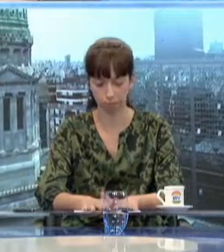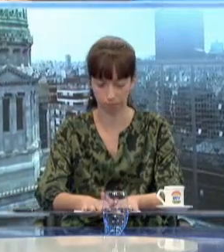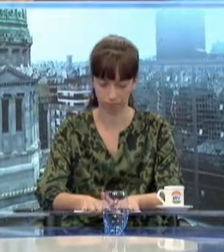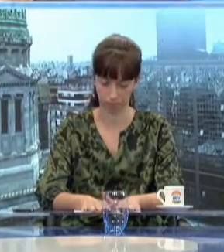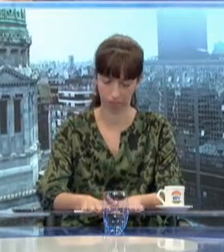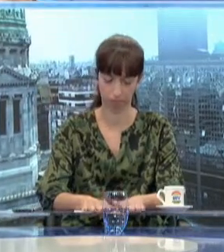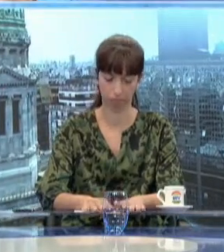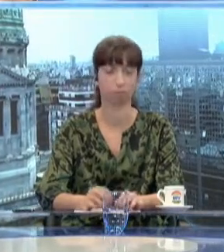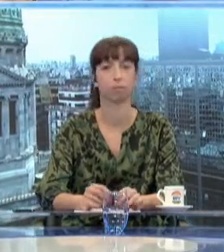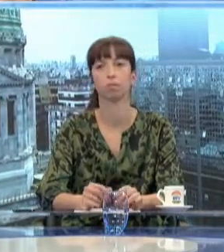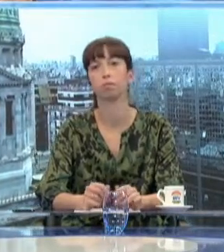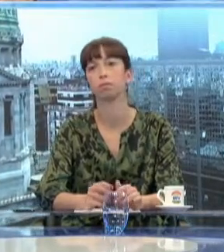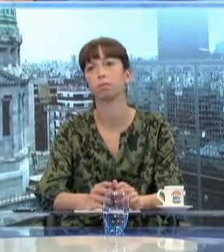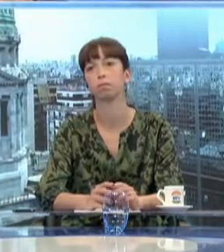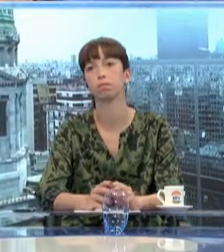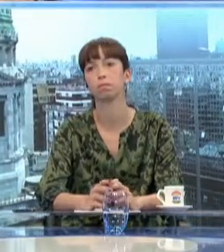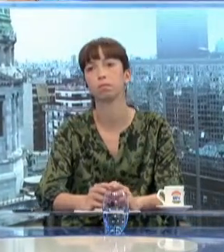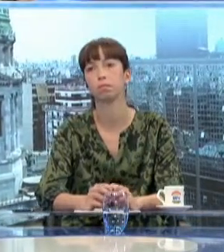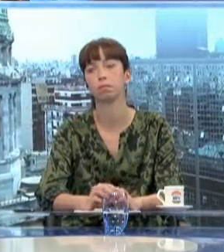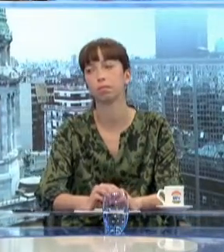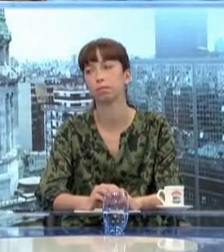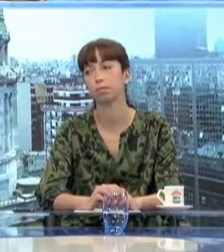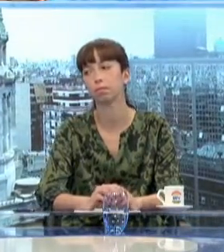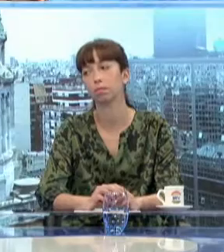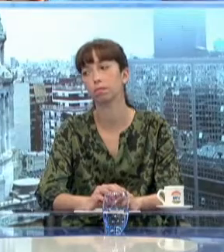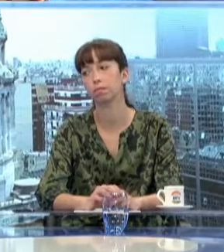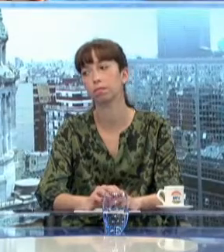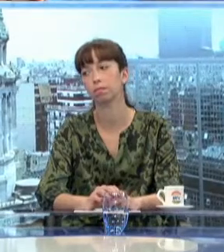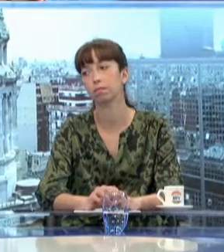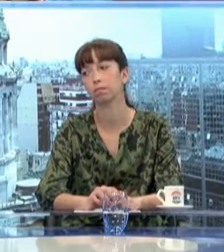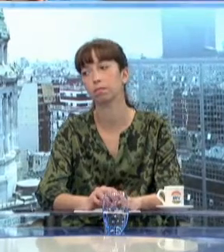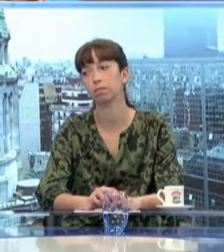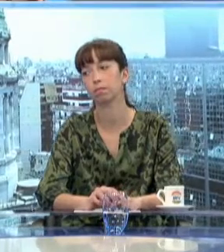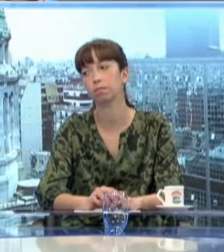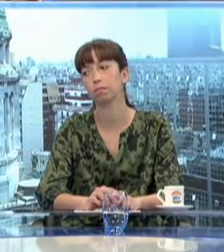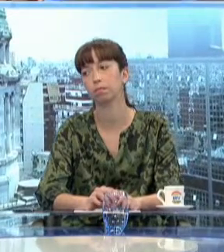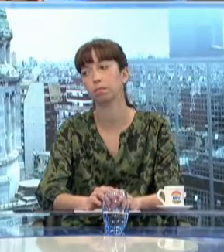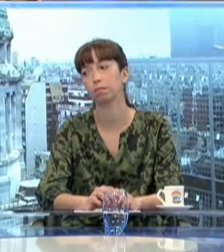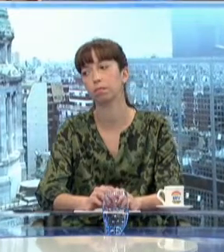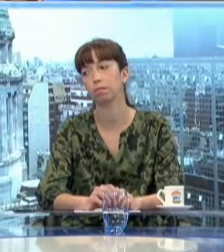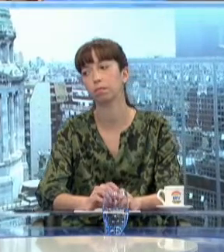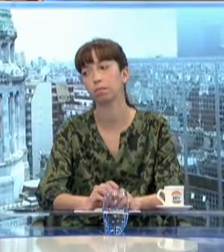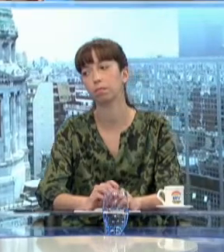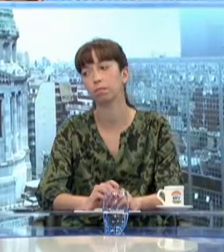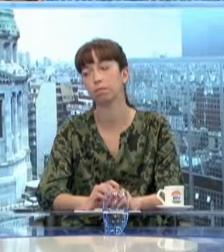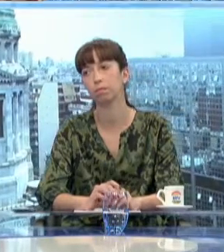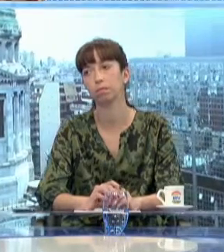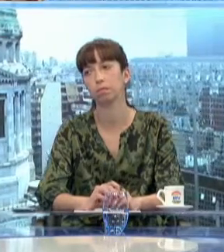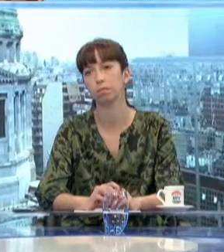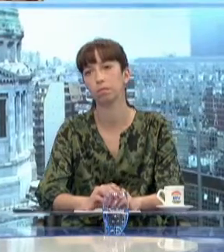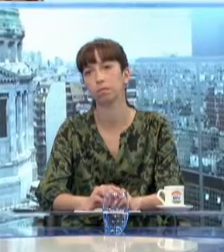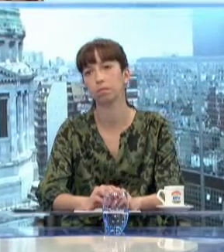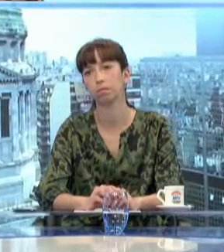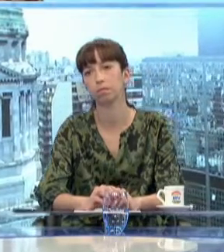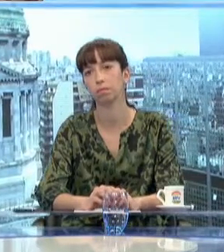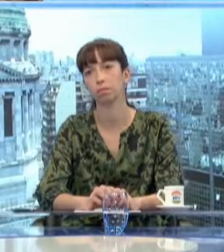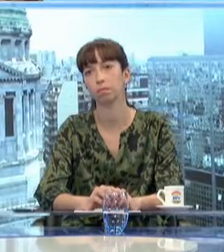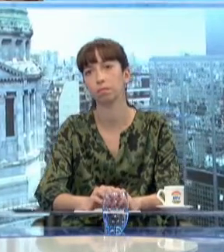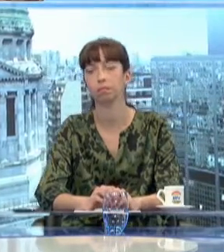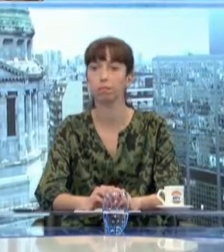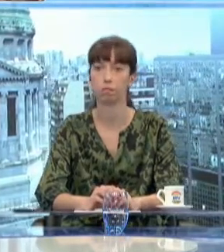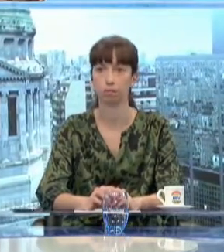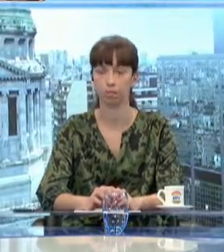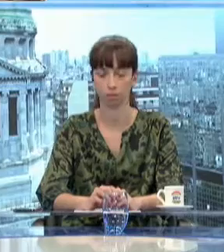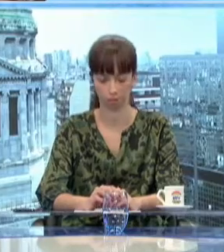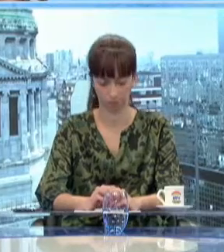Facilidades crediticias, supongo yo, de los bancos oficiales, porque un banco privado podrá hacerlo de todas